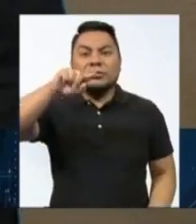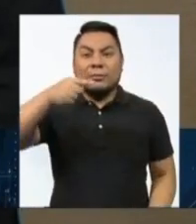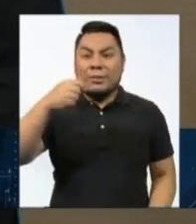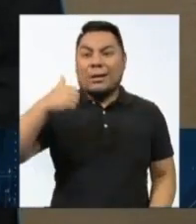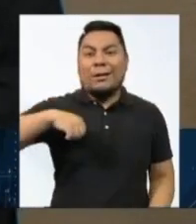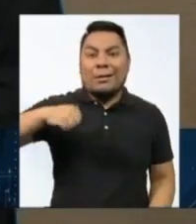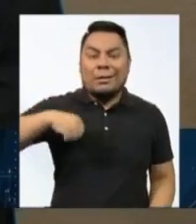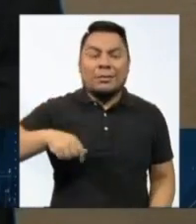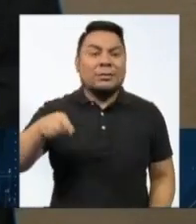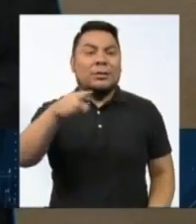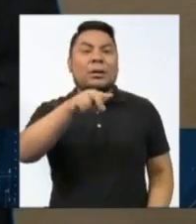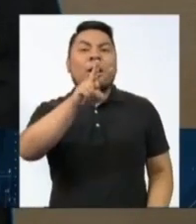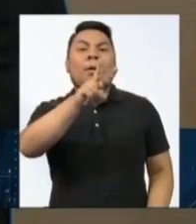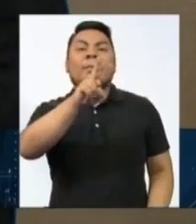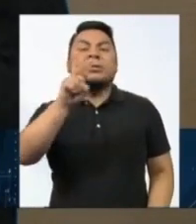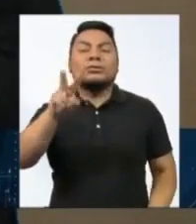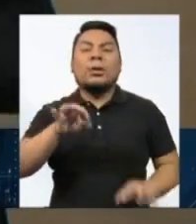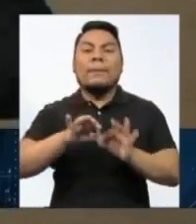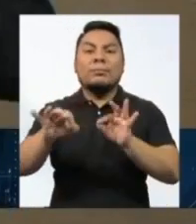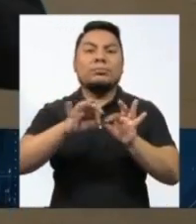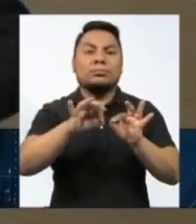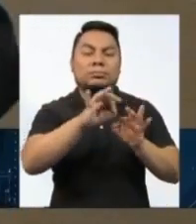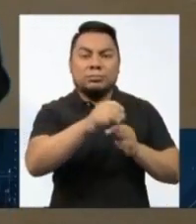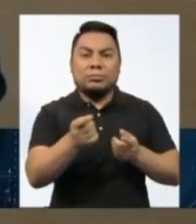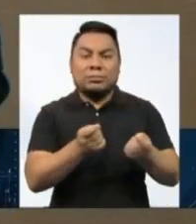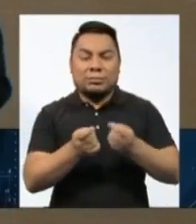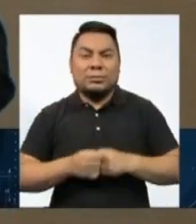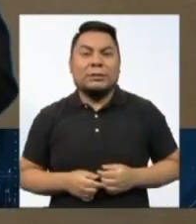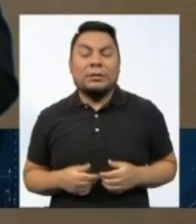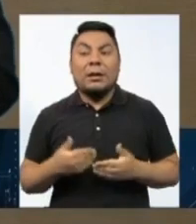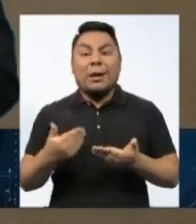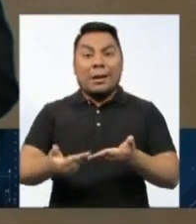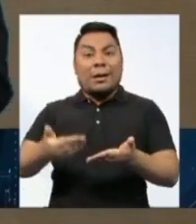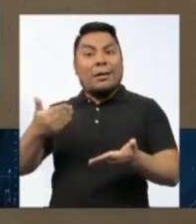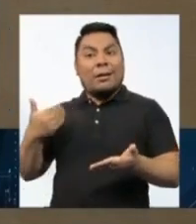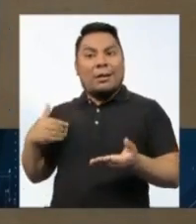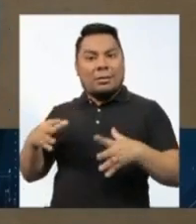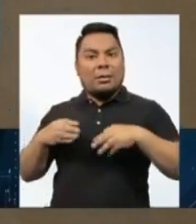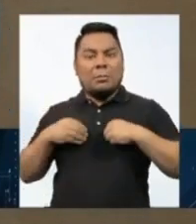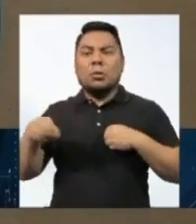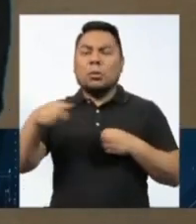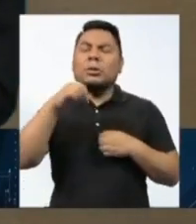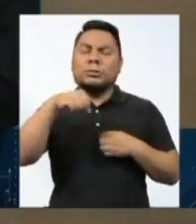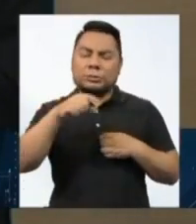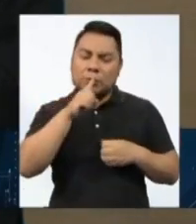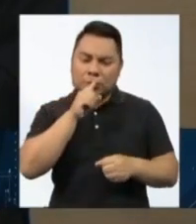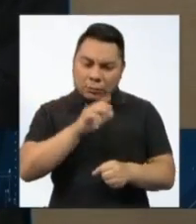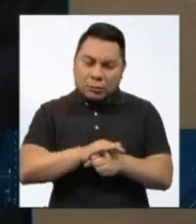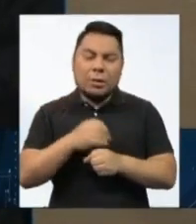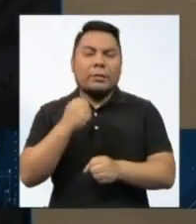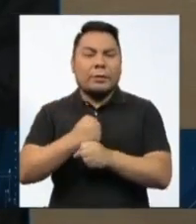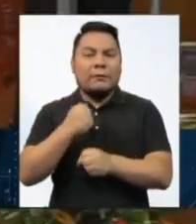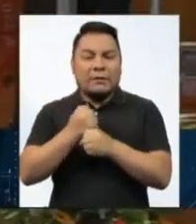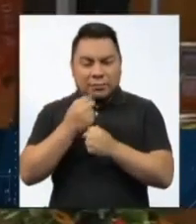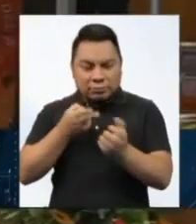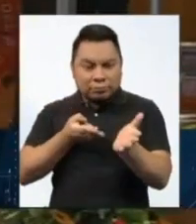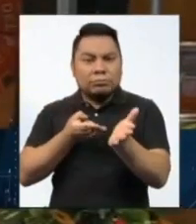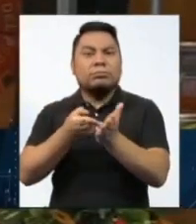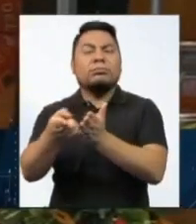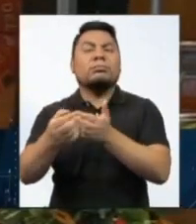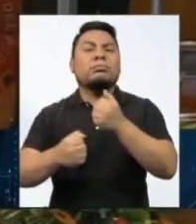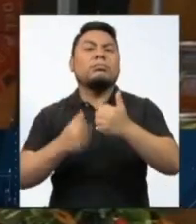y 25 gobernadores regionales, incluso antes que asuman, para lograr